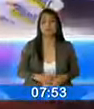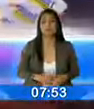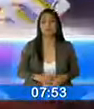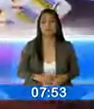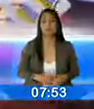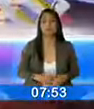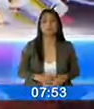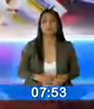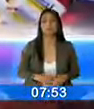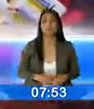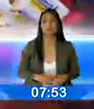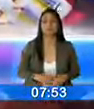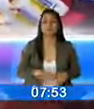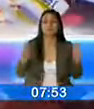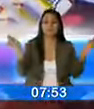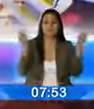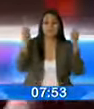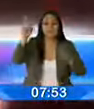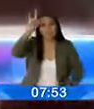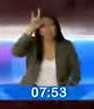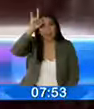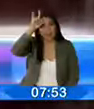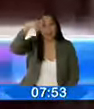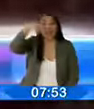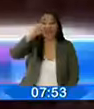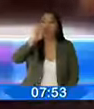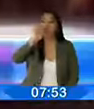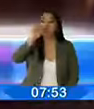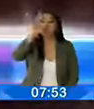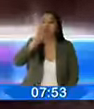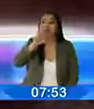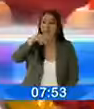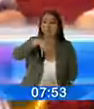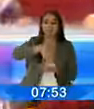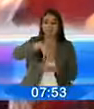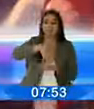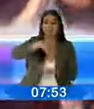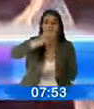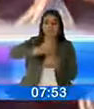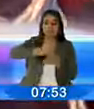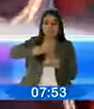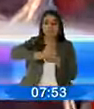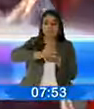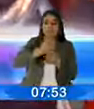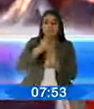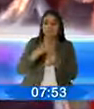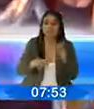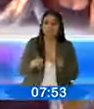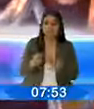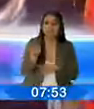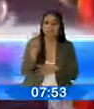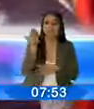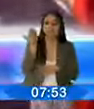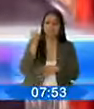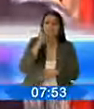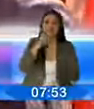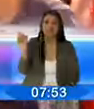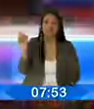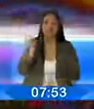Una de las diabladas más tradicionales es la de Pídaro en la provincia de Cotopaxi. Muchos cuentan que apareció hace aproximadamente 100